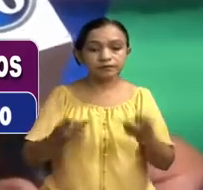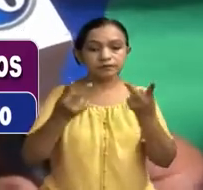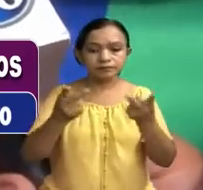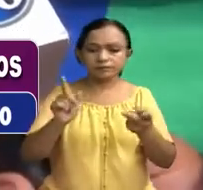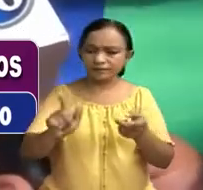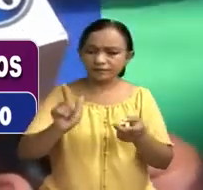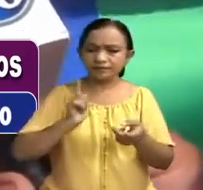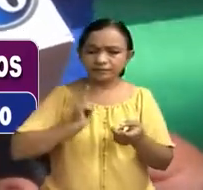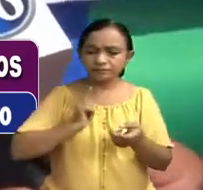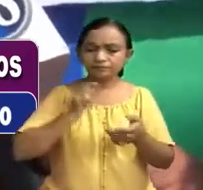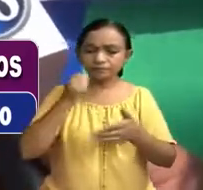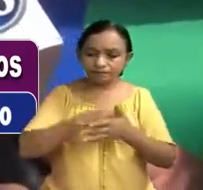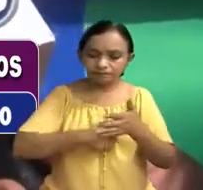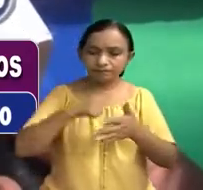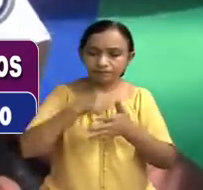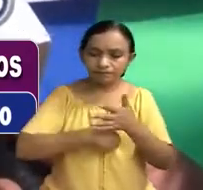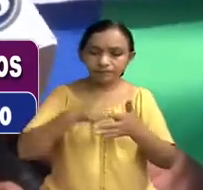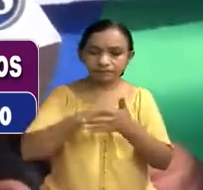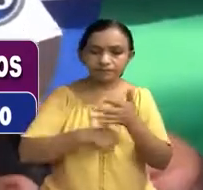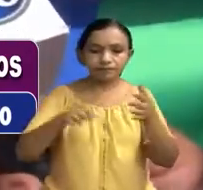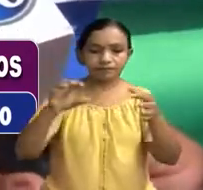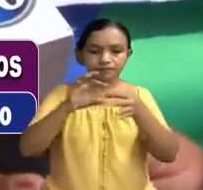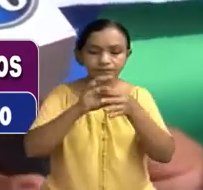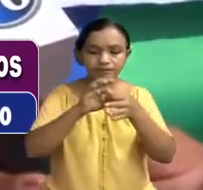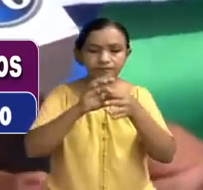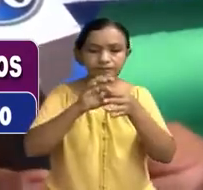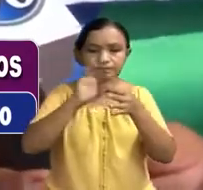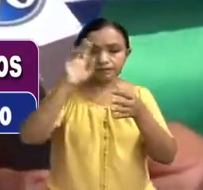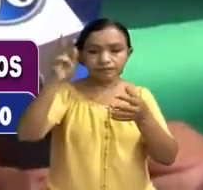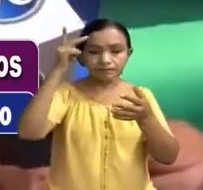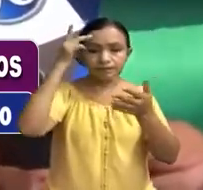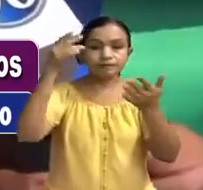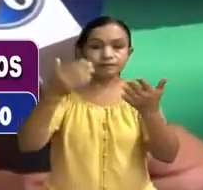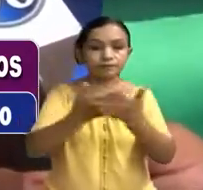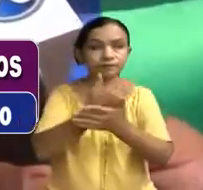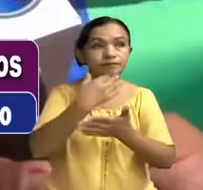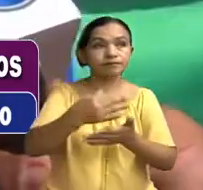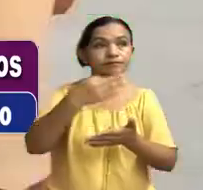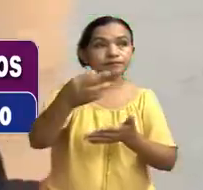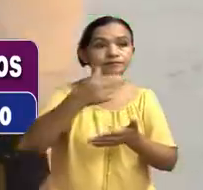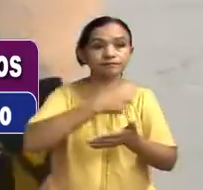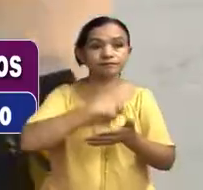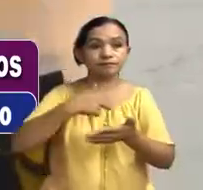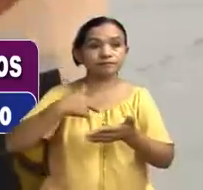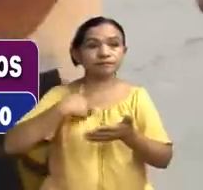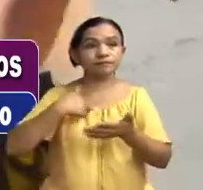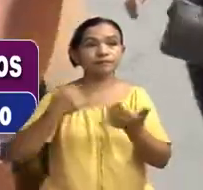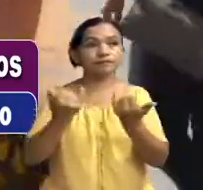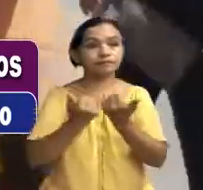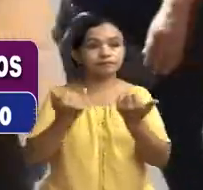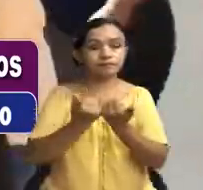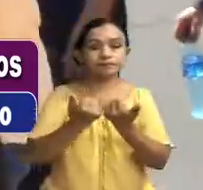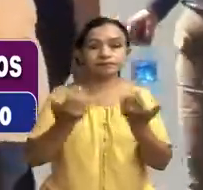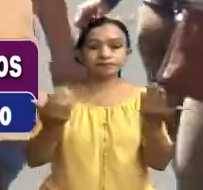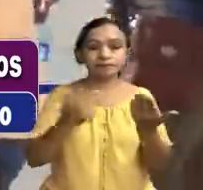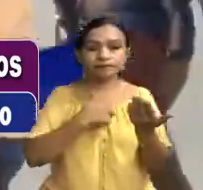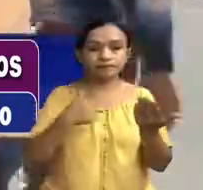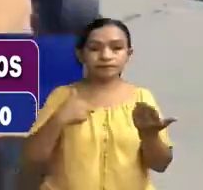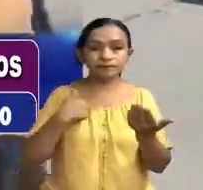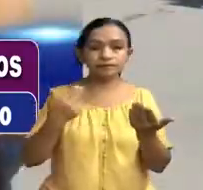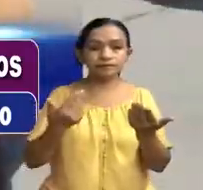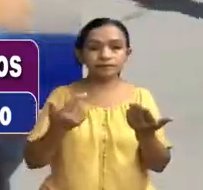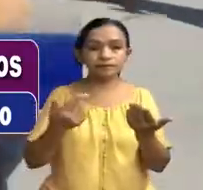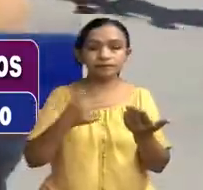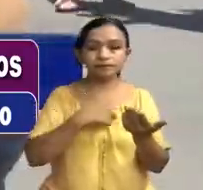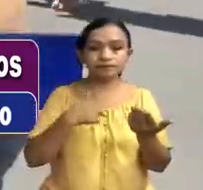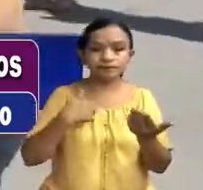ahí luchando y uniéndose para crear una situación política nueva. Igualmente como va a pasar en Bolivia, se da el golpe fascista, pero está